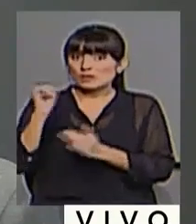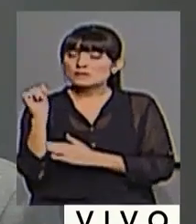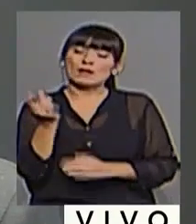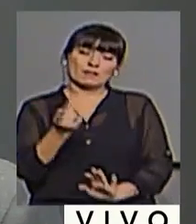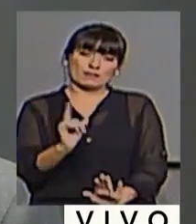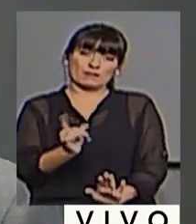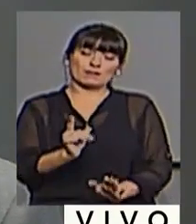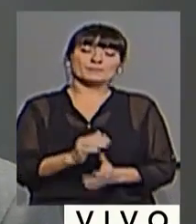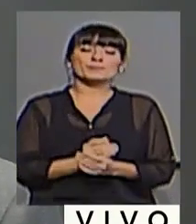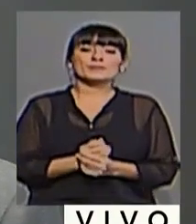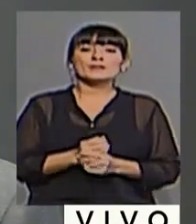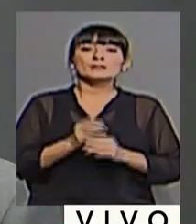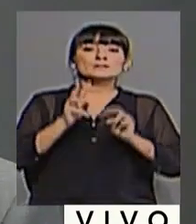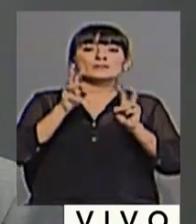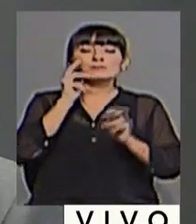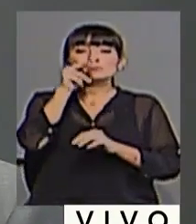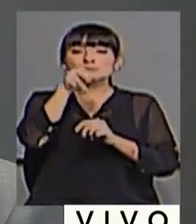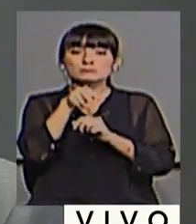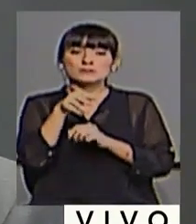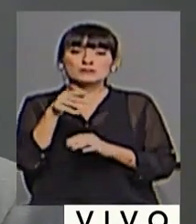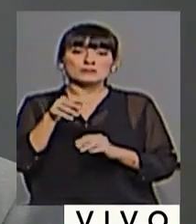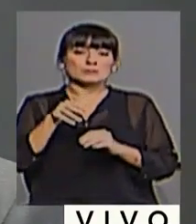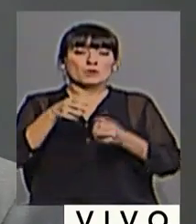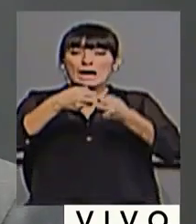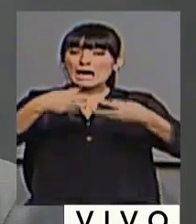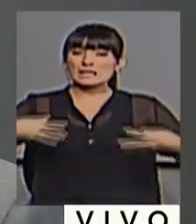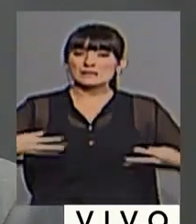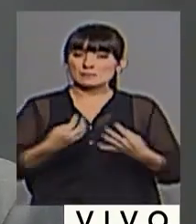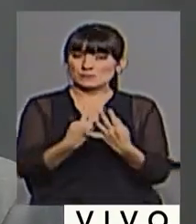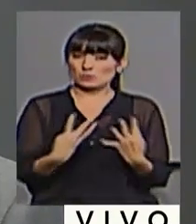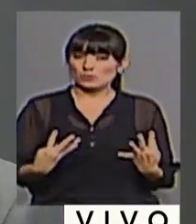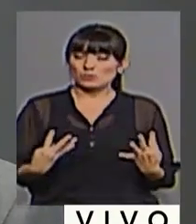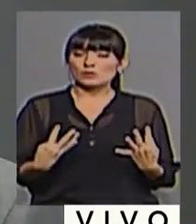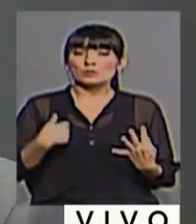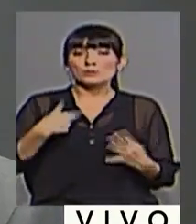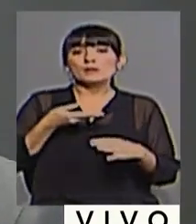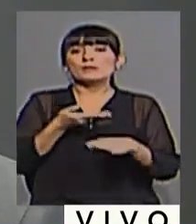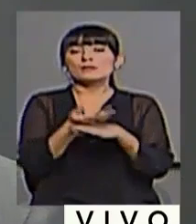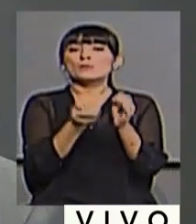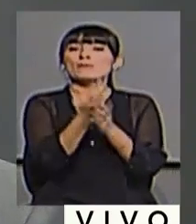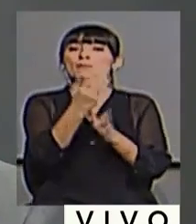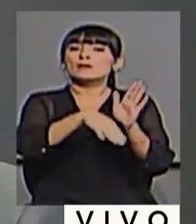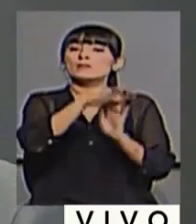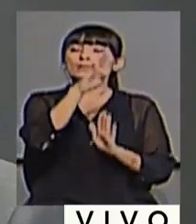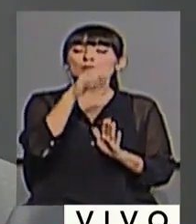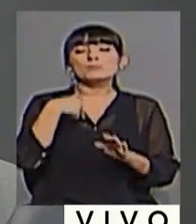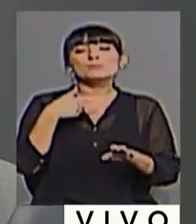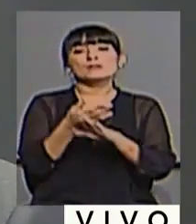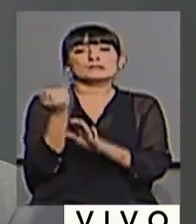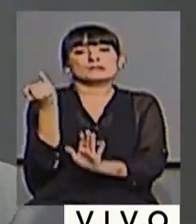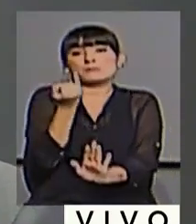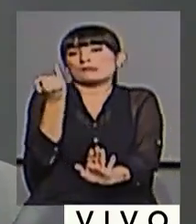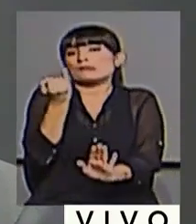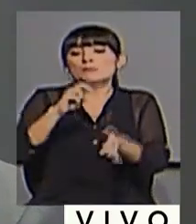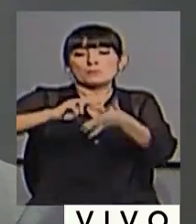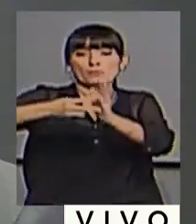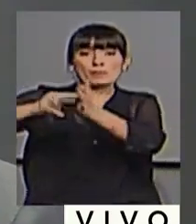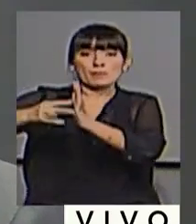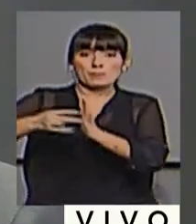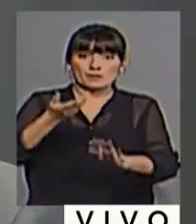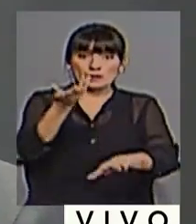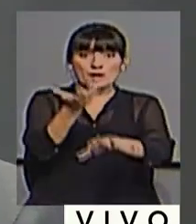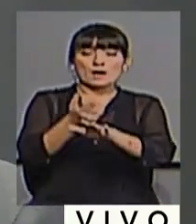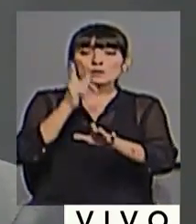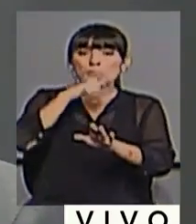Y desde el punto de vista académico, yo puedo pedirles a la nueva mayoría que, independiente de los conflictos que se han generado en estos últimos